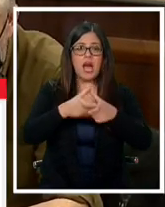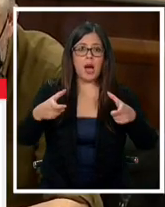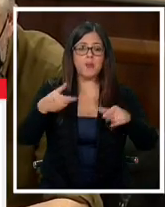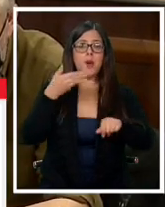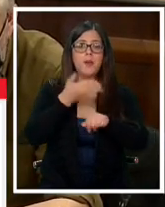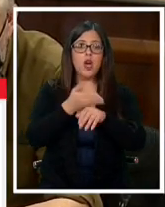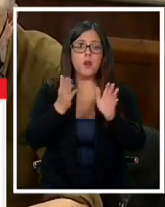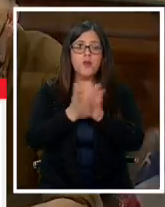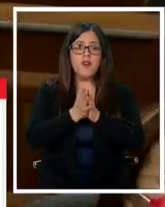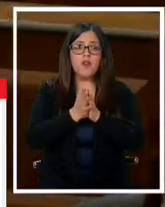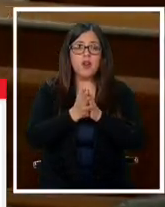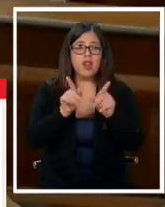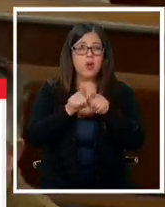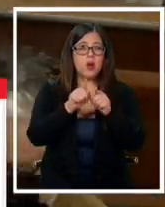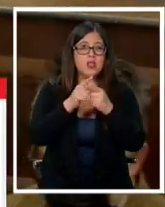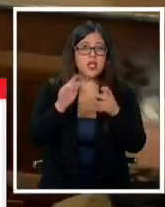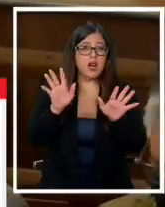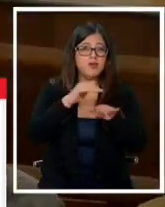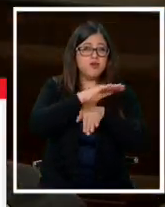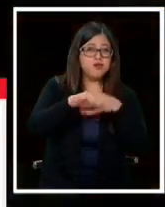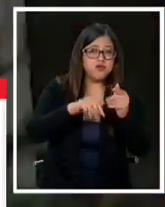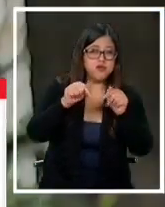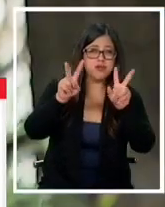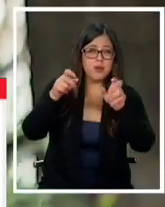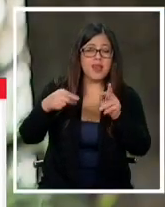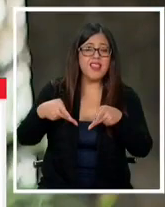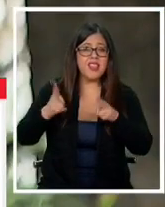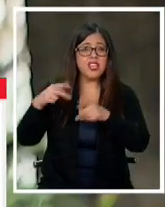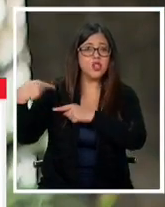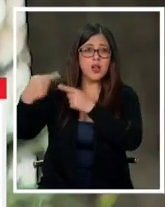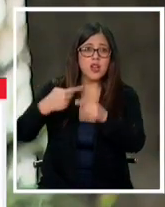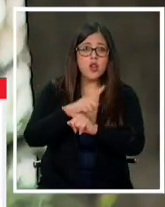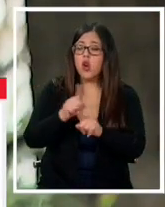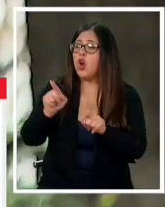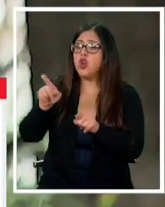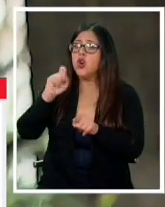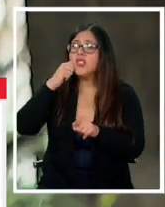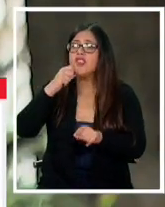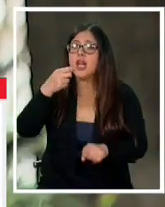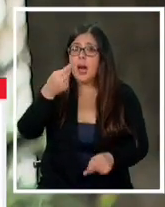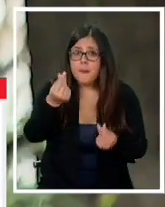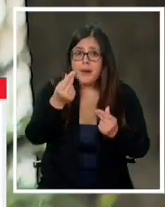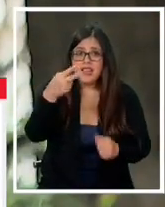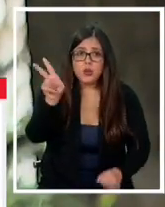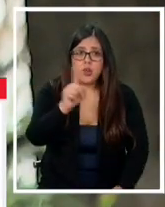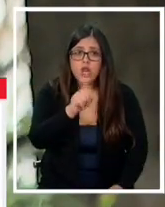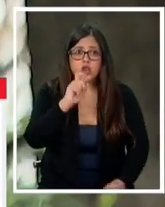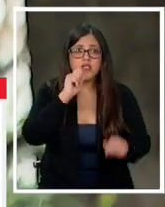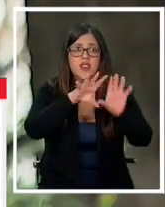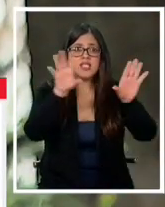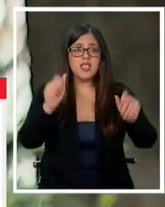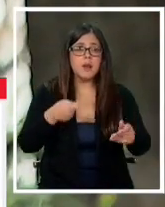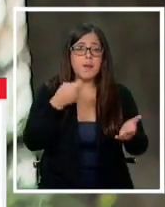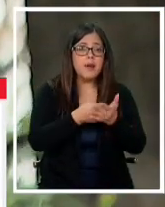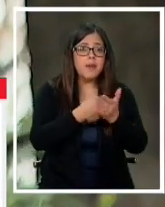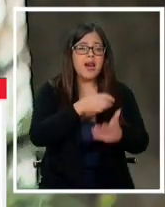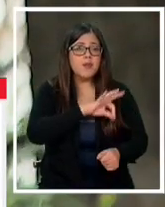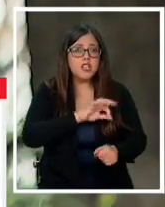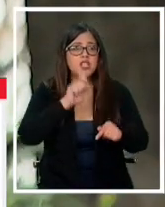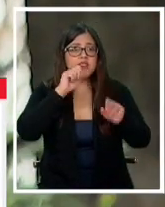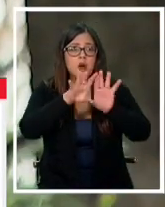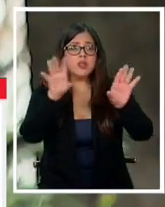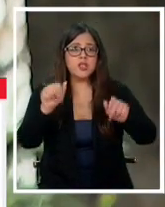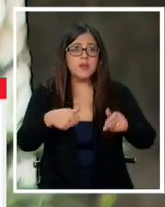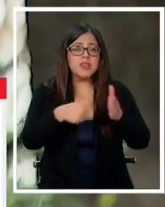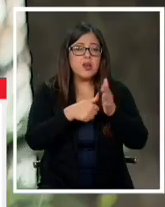no dramatizar con el derecho a herencia las no se hereda porque no es tu plata es plata del sistema para pagar pensiones es un